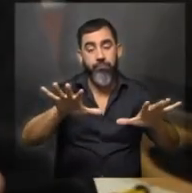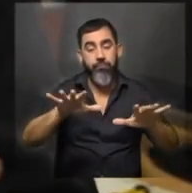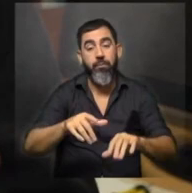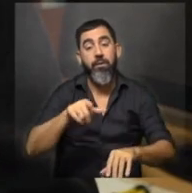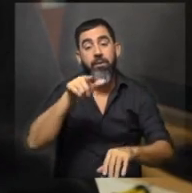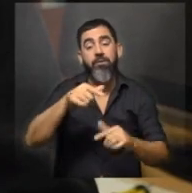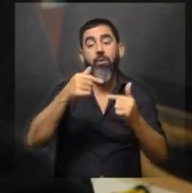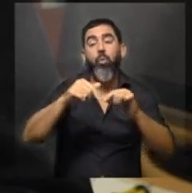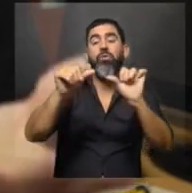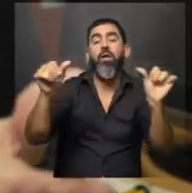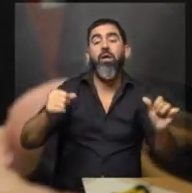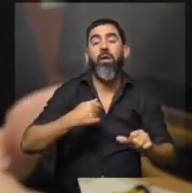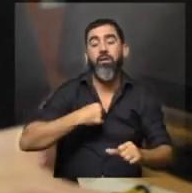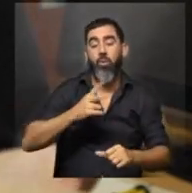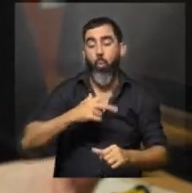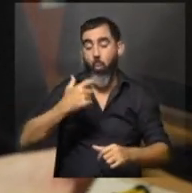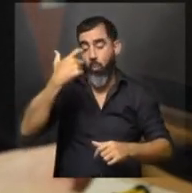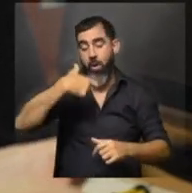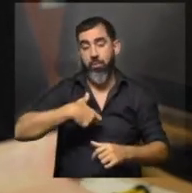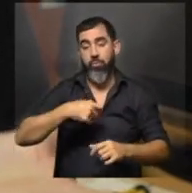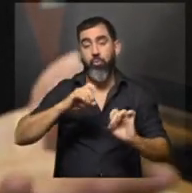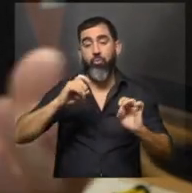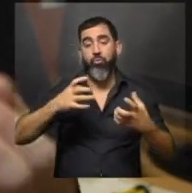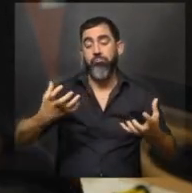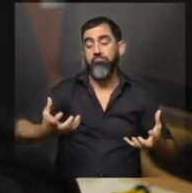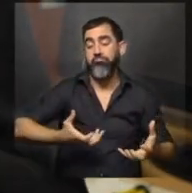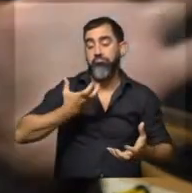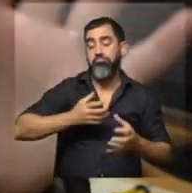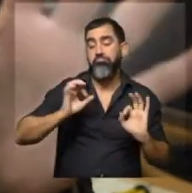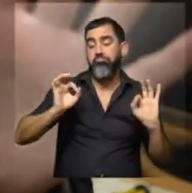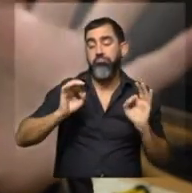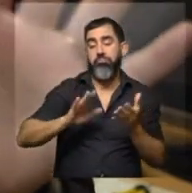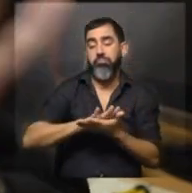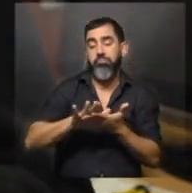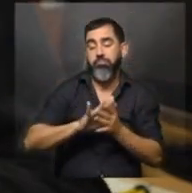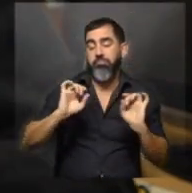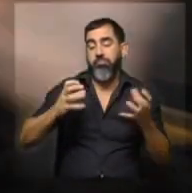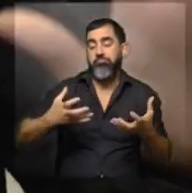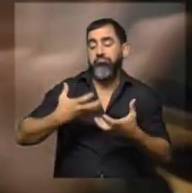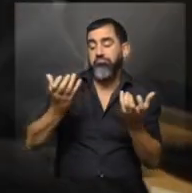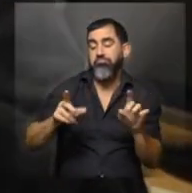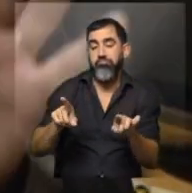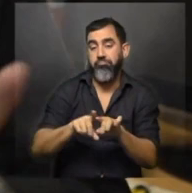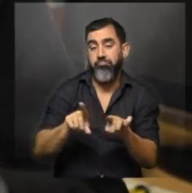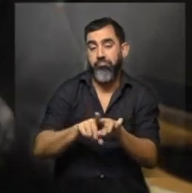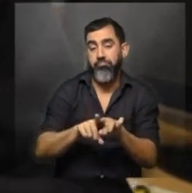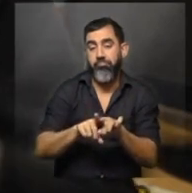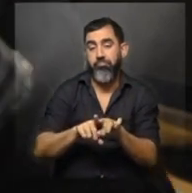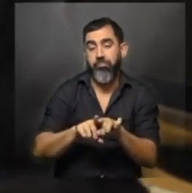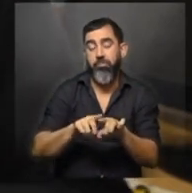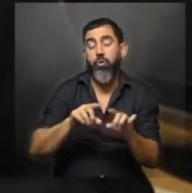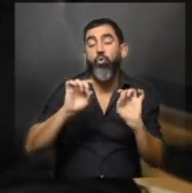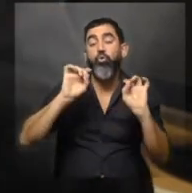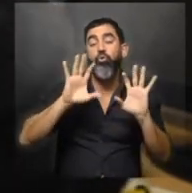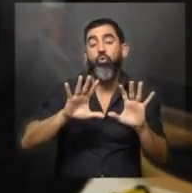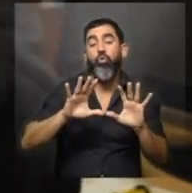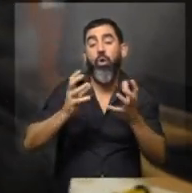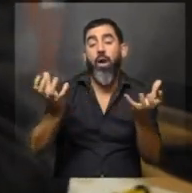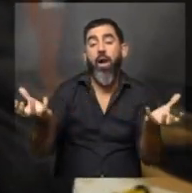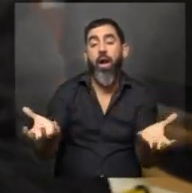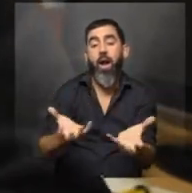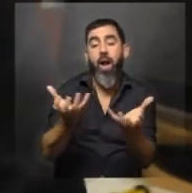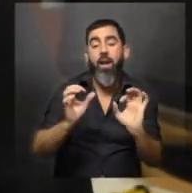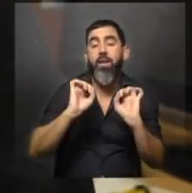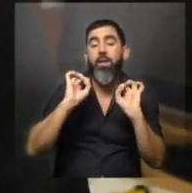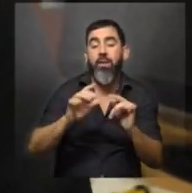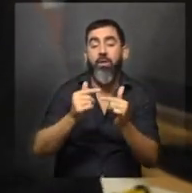esas microondas en el cuerpo humano? Nada, lo calentaría un poquito, nada más. Como ya dijimos varias veces, la microonda lo único que hace es